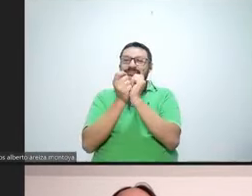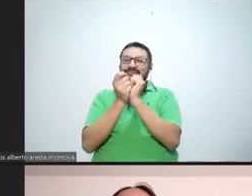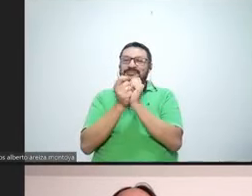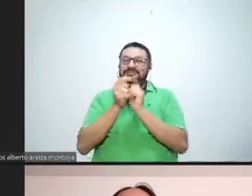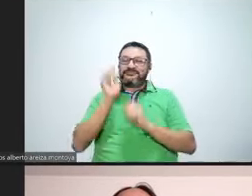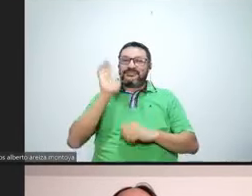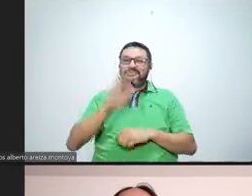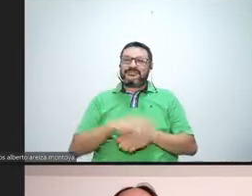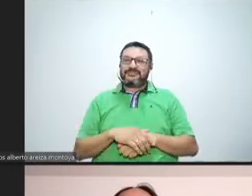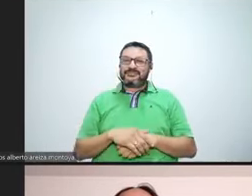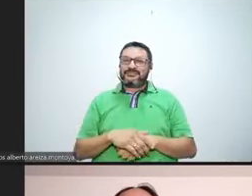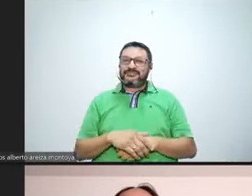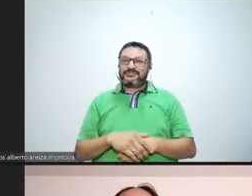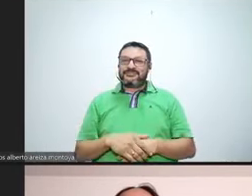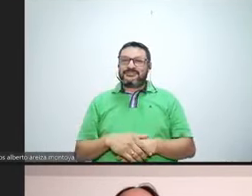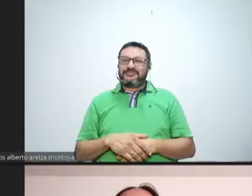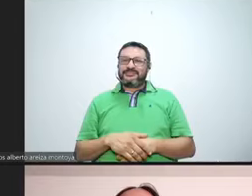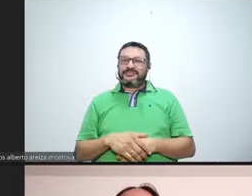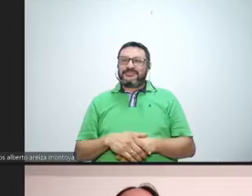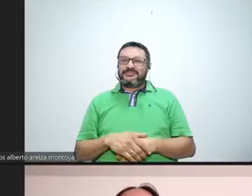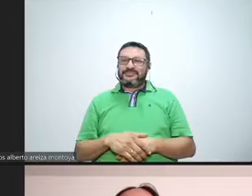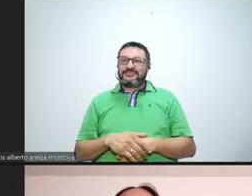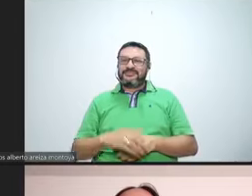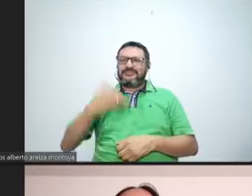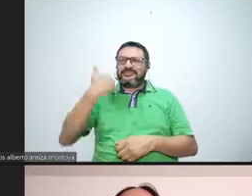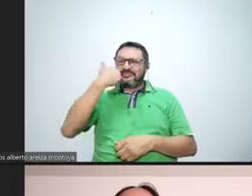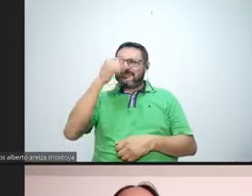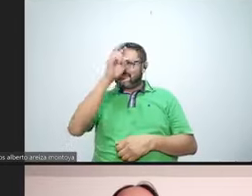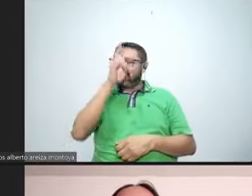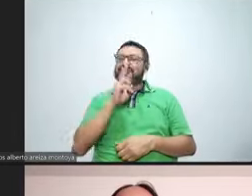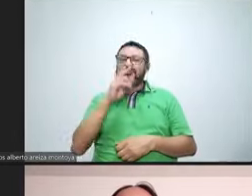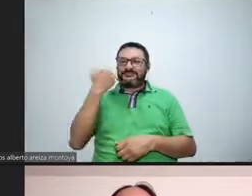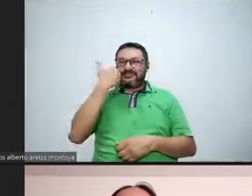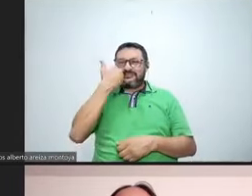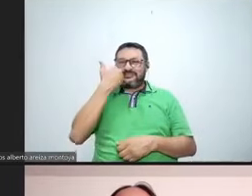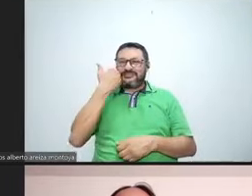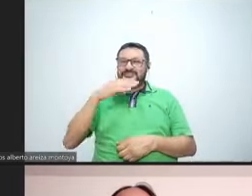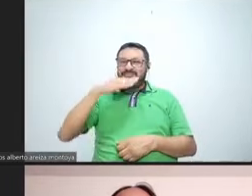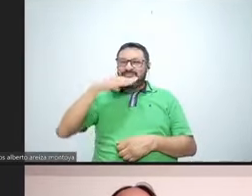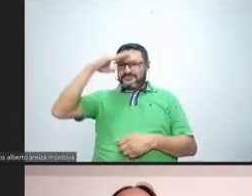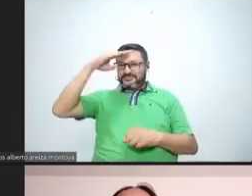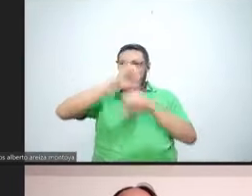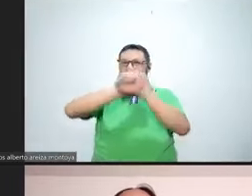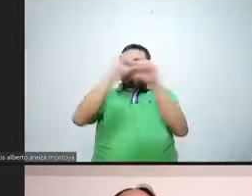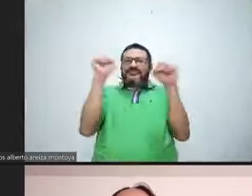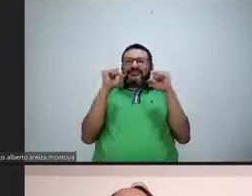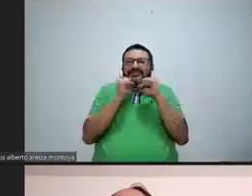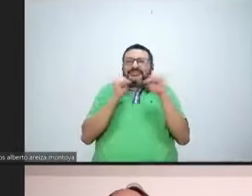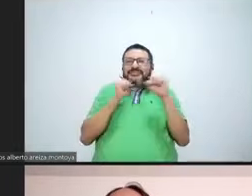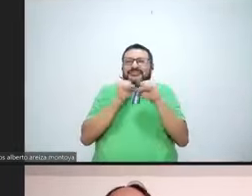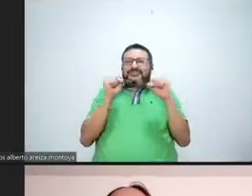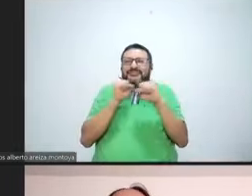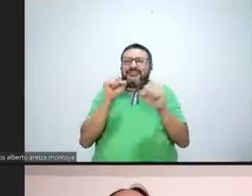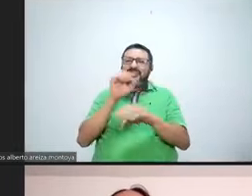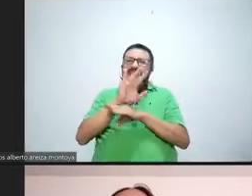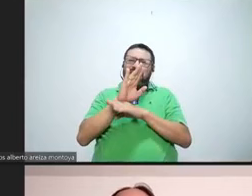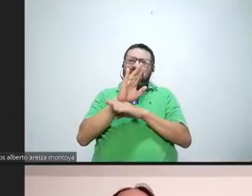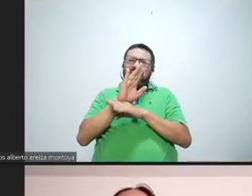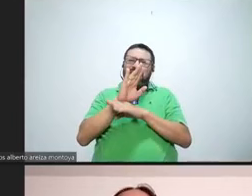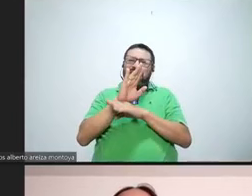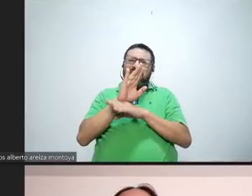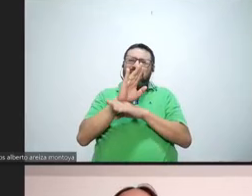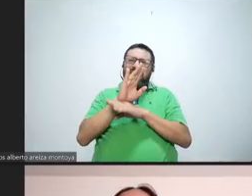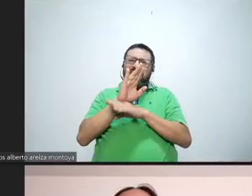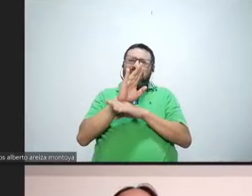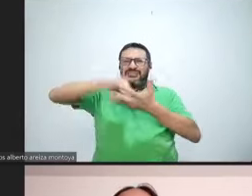Medellín es como con una enfermedad. Uno sale por la mañana y qué frío, ya después qué calor, llueve, hace sol, bueno, mejor